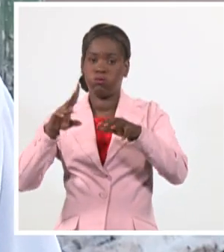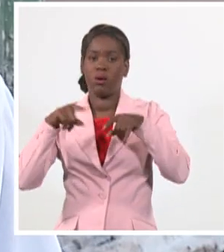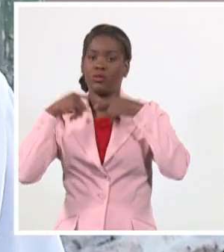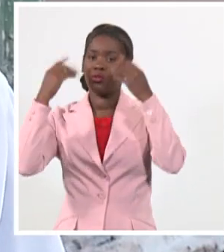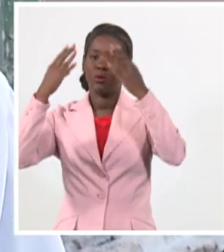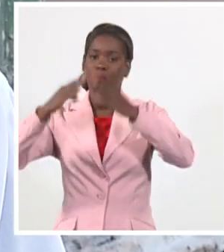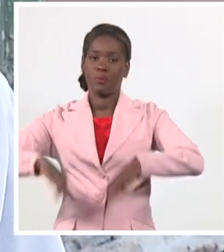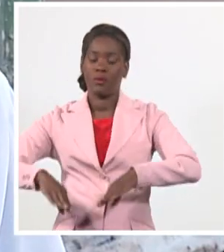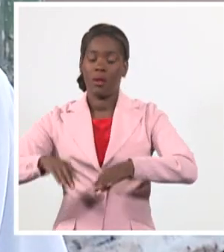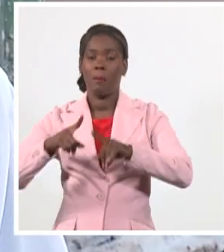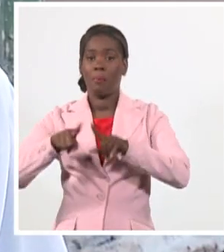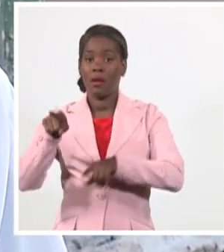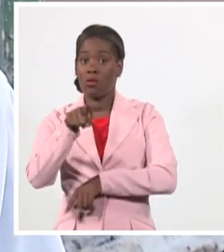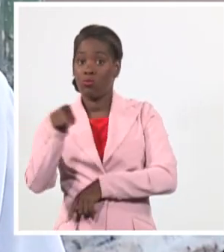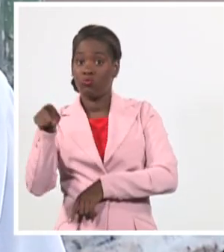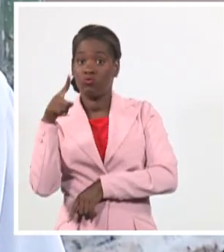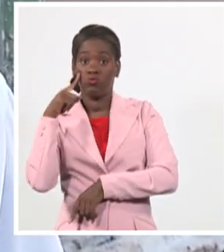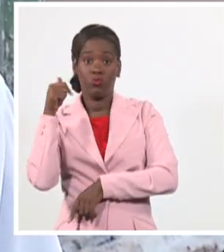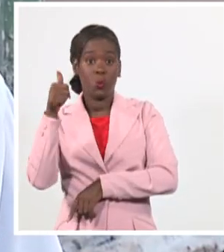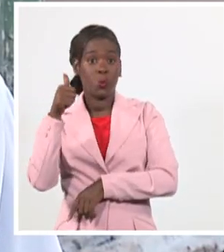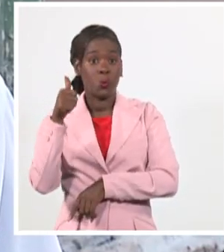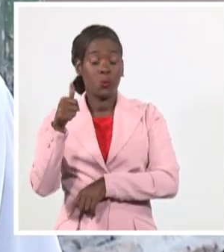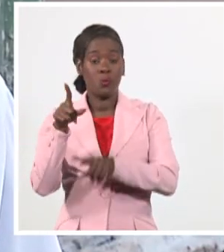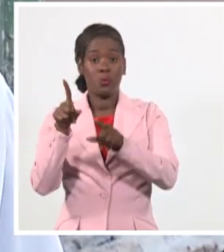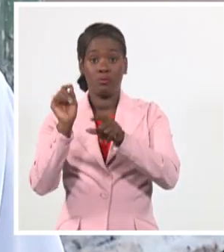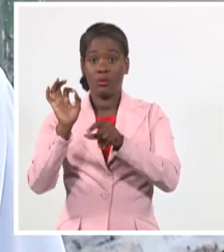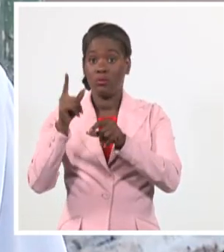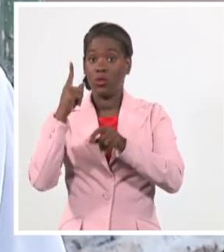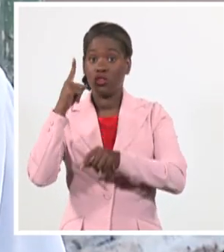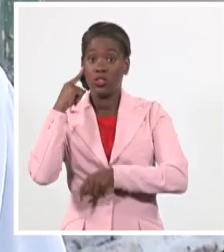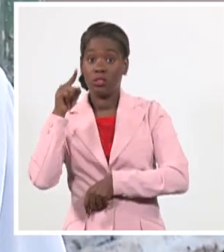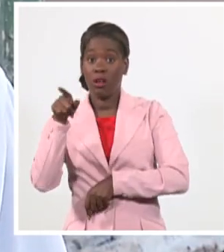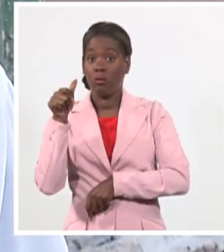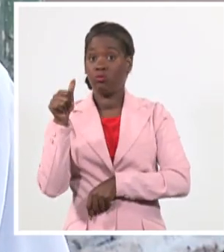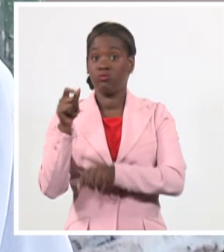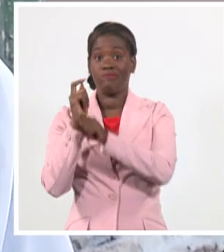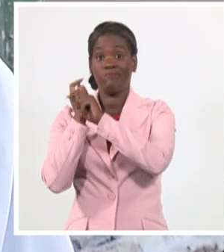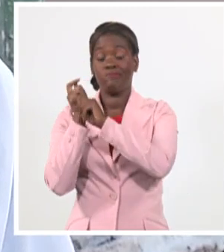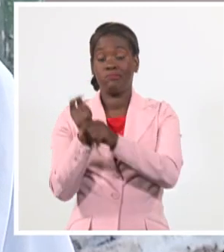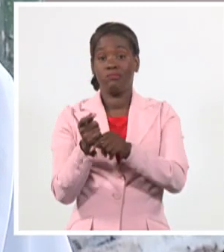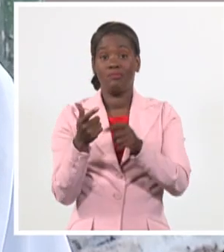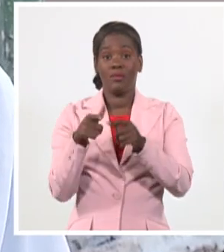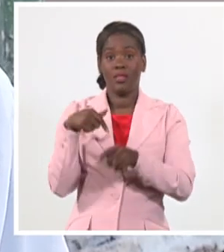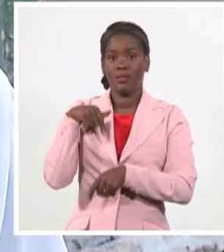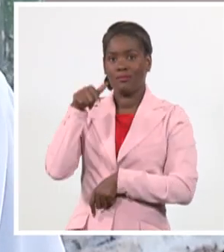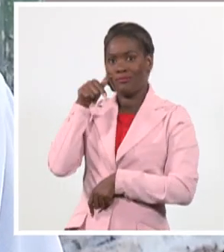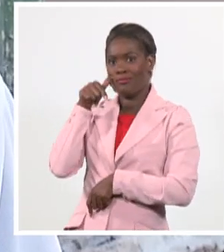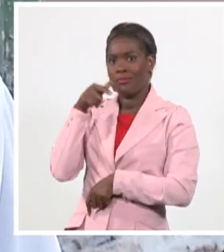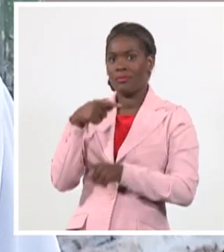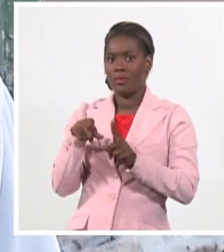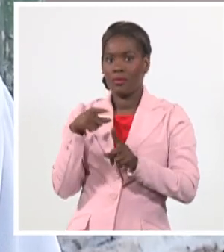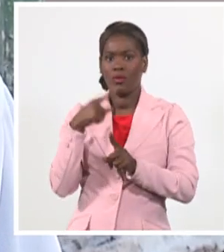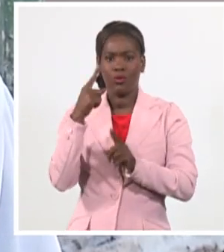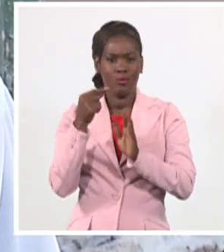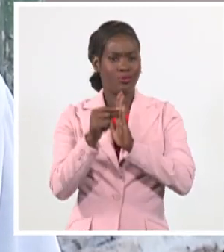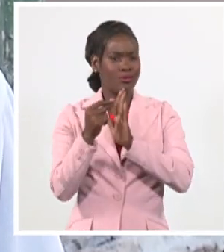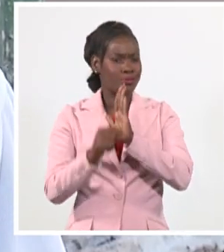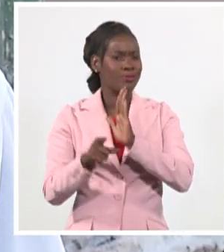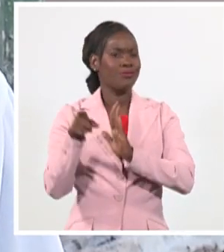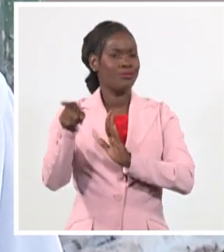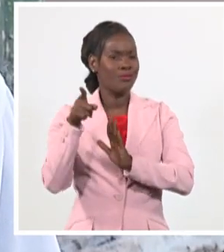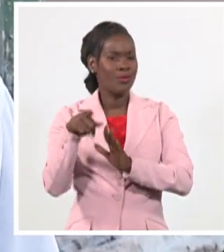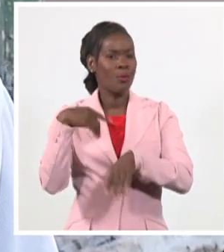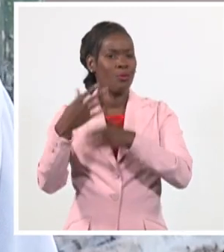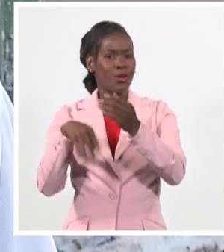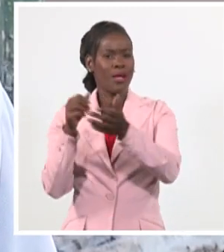completo, que juega muy bien al béisbol, y le notamos como deficiencia de que tienen problemas con los lanzamientos de rompimiento. Bueno,